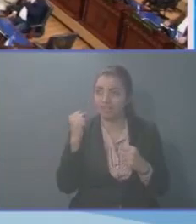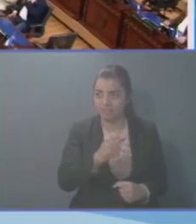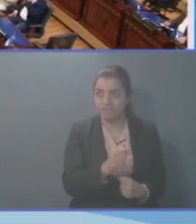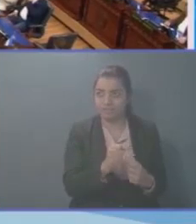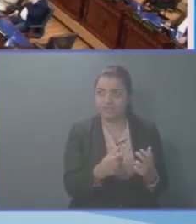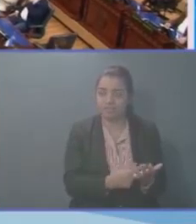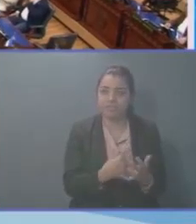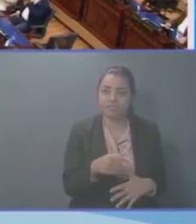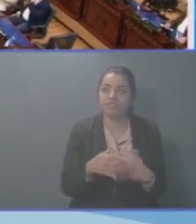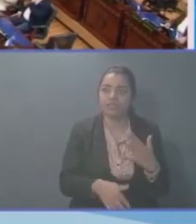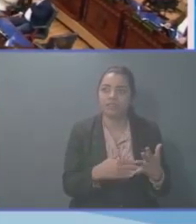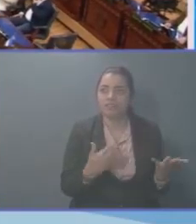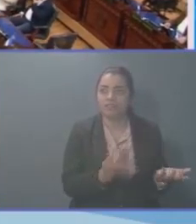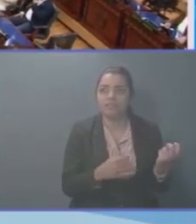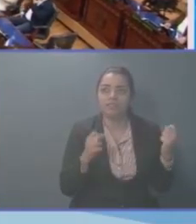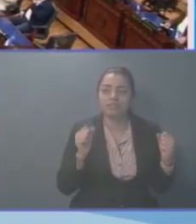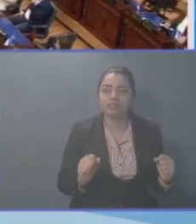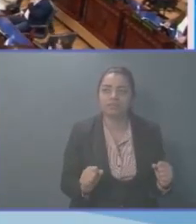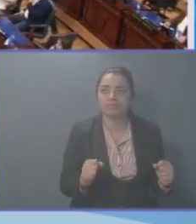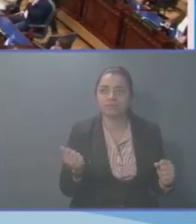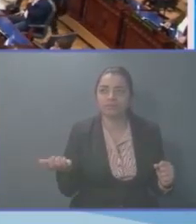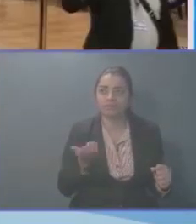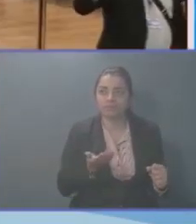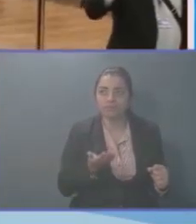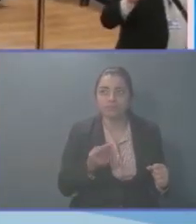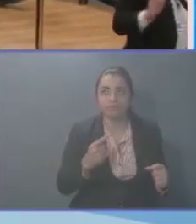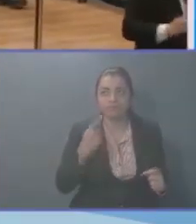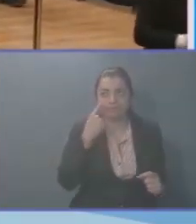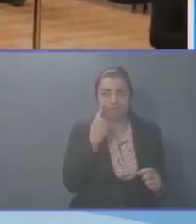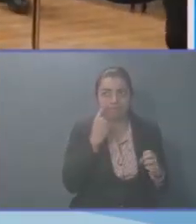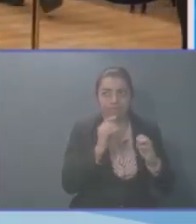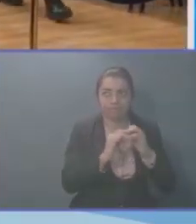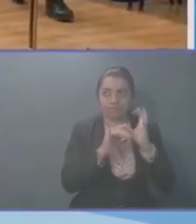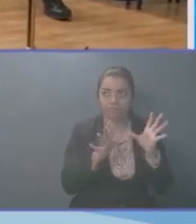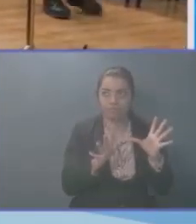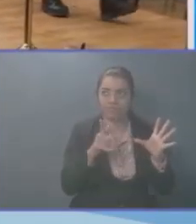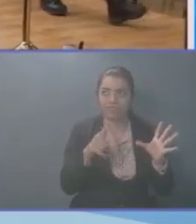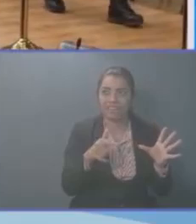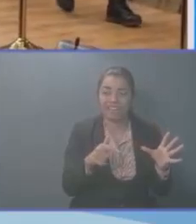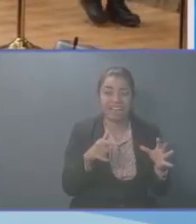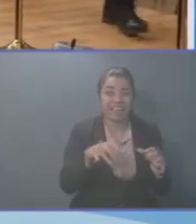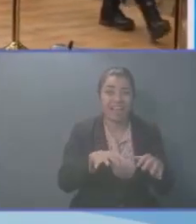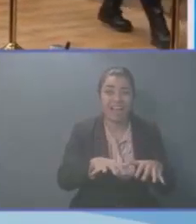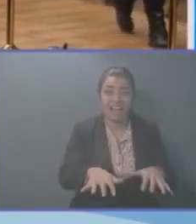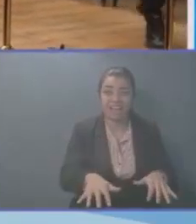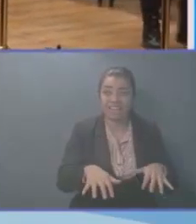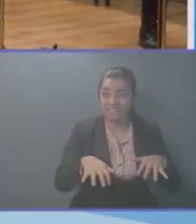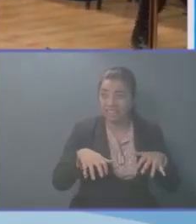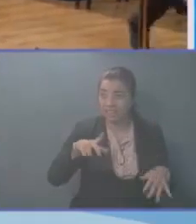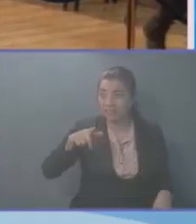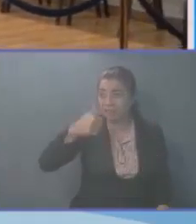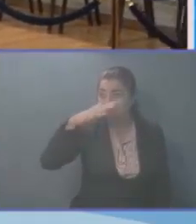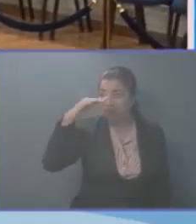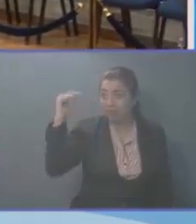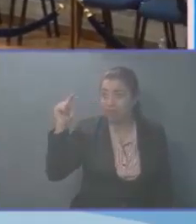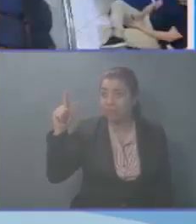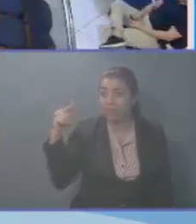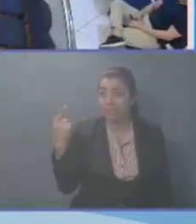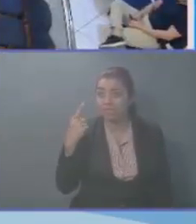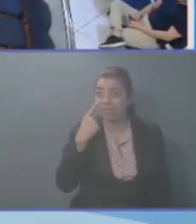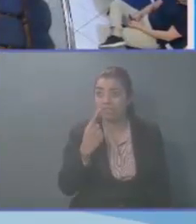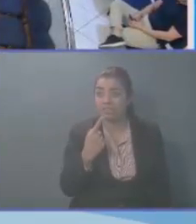capricho, porque eso es lo que al final ha quedado evidenciado. Ya lo decía yo, parlamentos de diferentes países se han